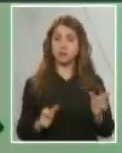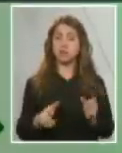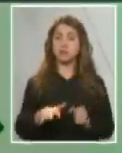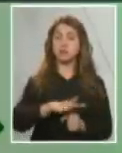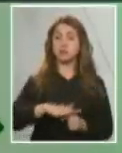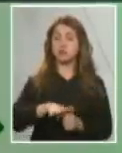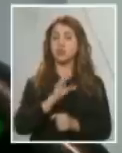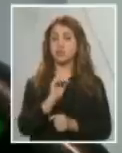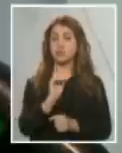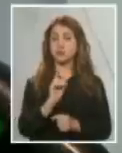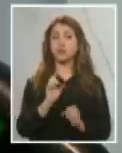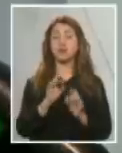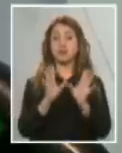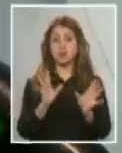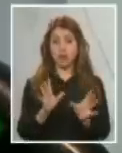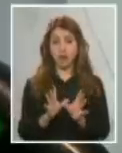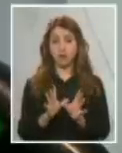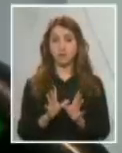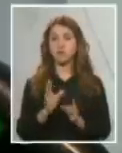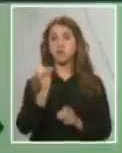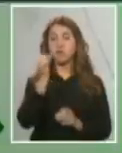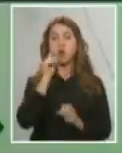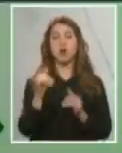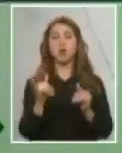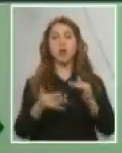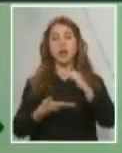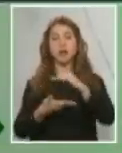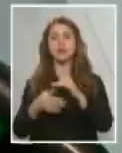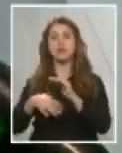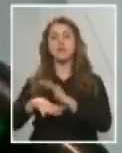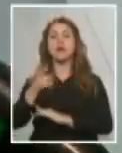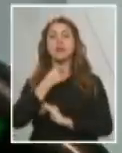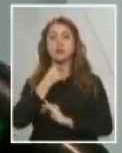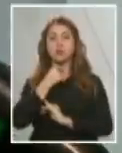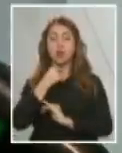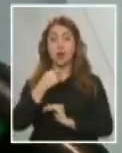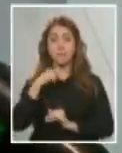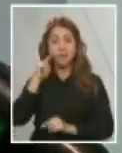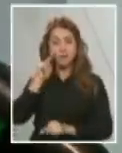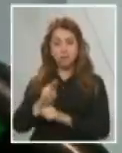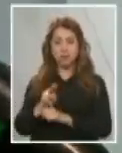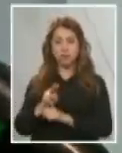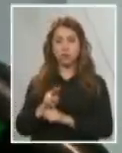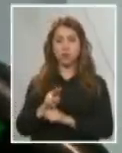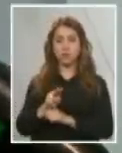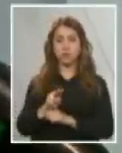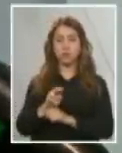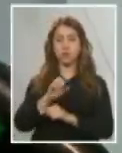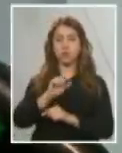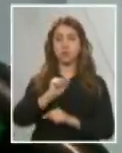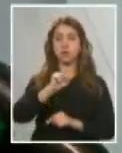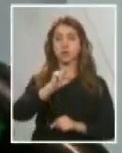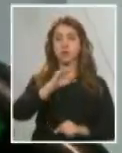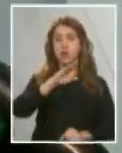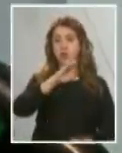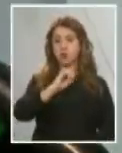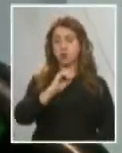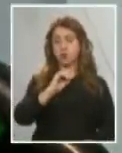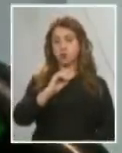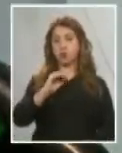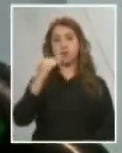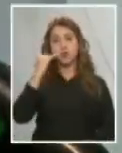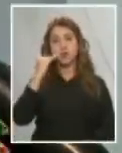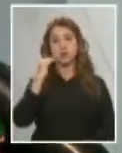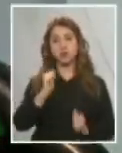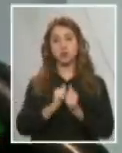actividad que duró todo el día, sí. ¿Y cuál fue el juguete que más te llamó la atención? A mí me llamó la atención un arco que hicieron para un niño